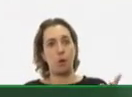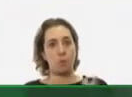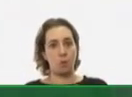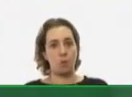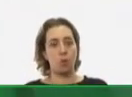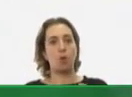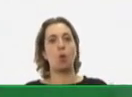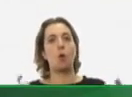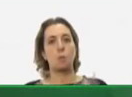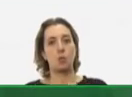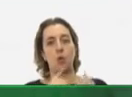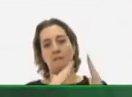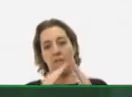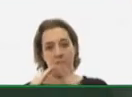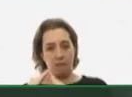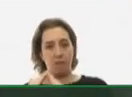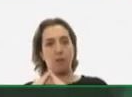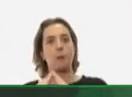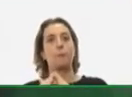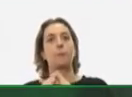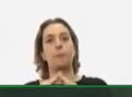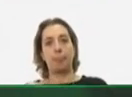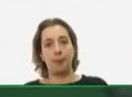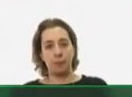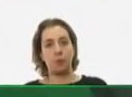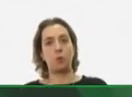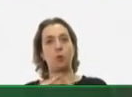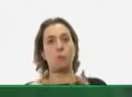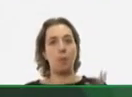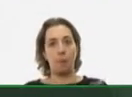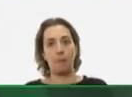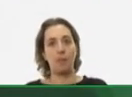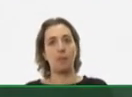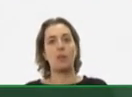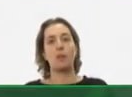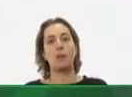la Comisión de Vivienda, Territorio y Medio Ambiente, para que sean estudiados en forma integral,